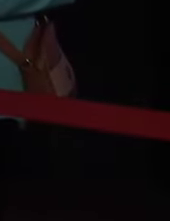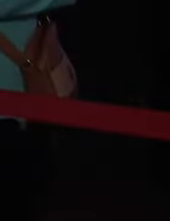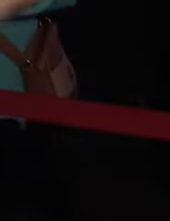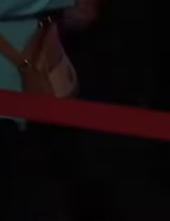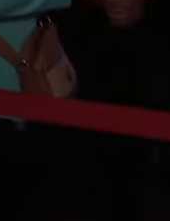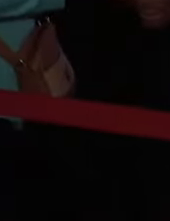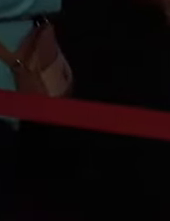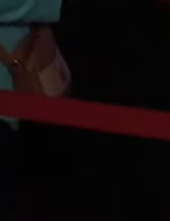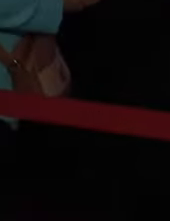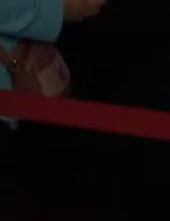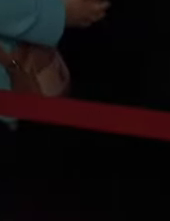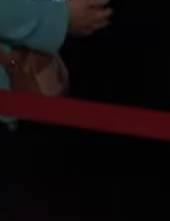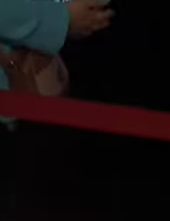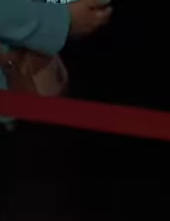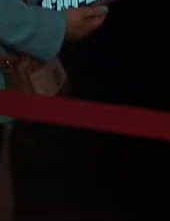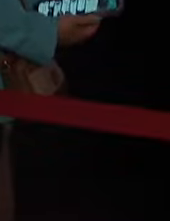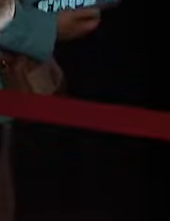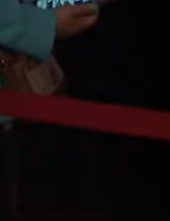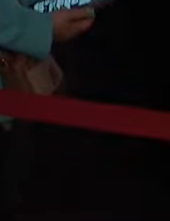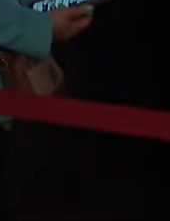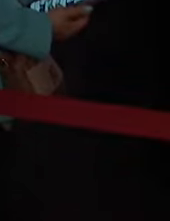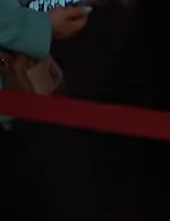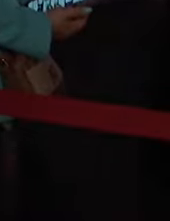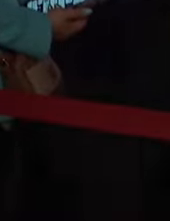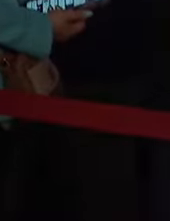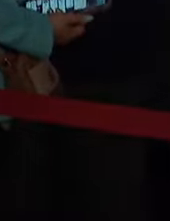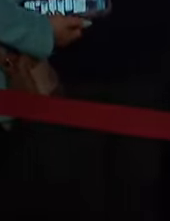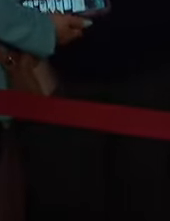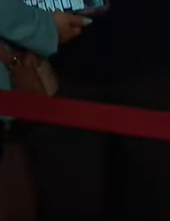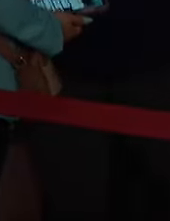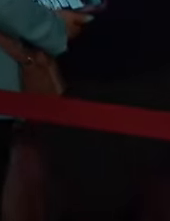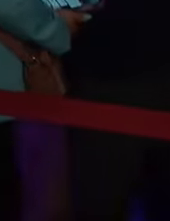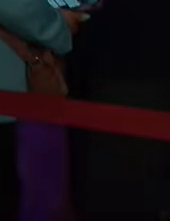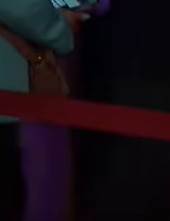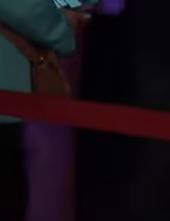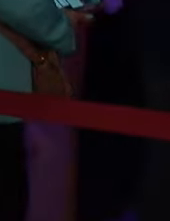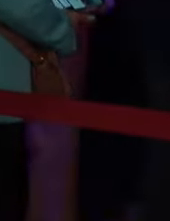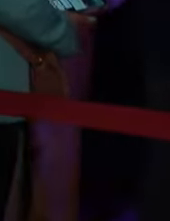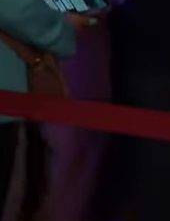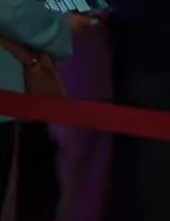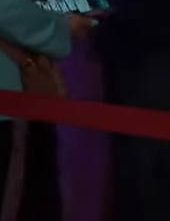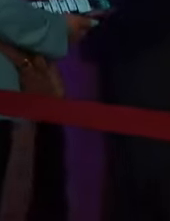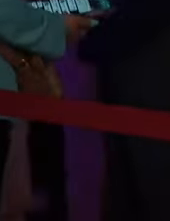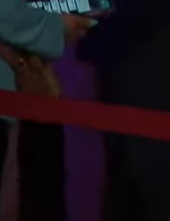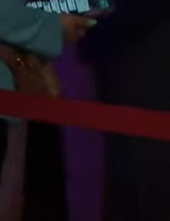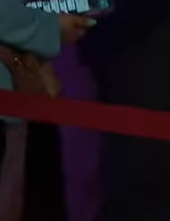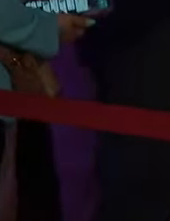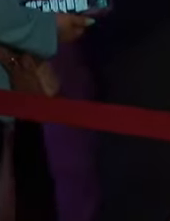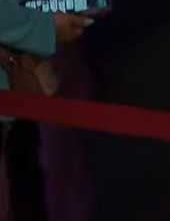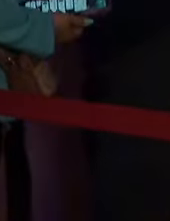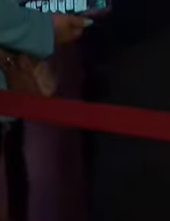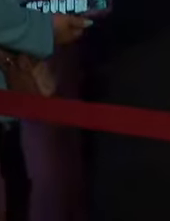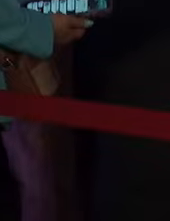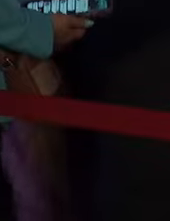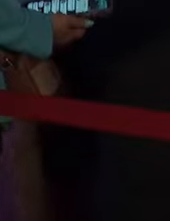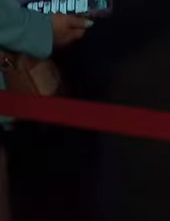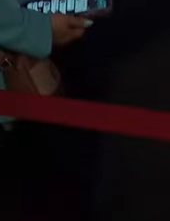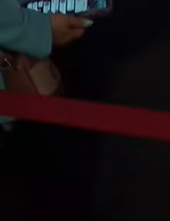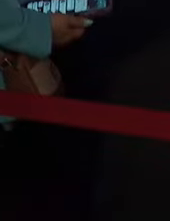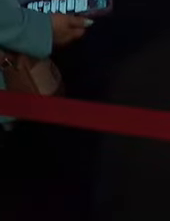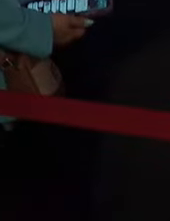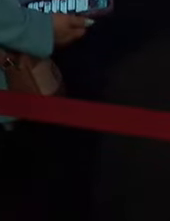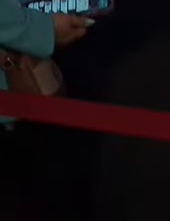natural el de su país y esto yo creo que es un desafío apasionante y es un apoyo de la Inteligencia artificial también muy